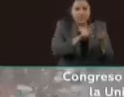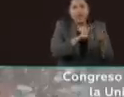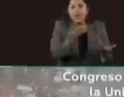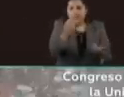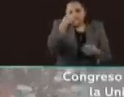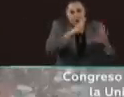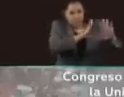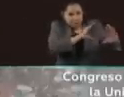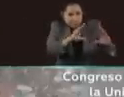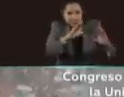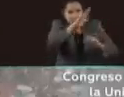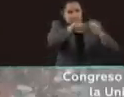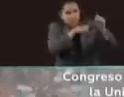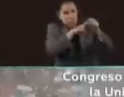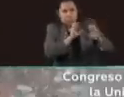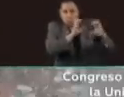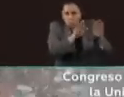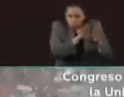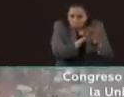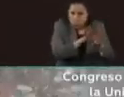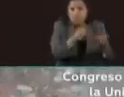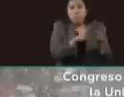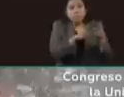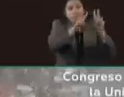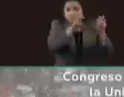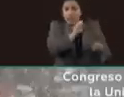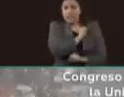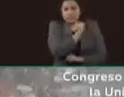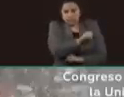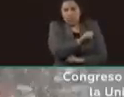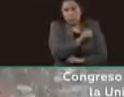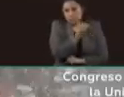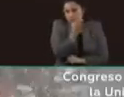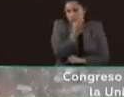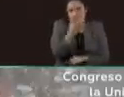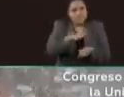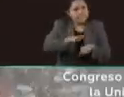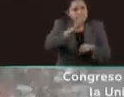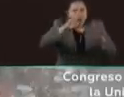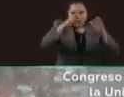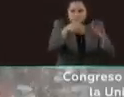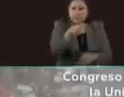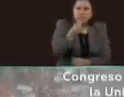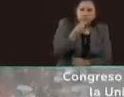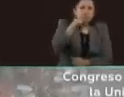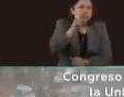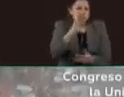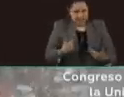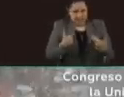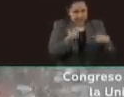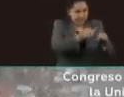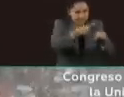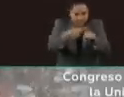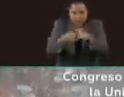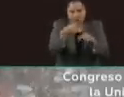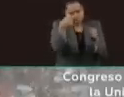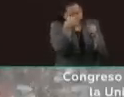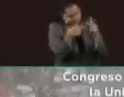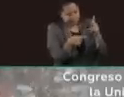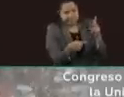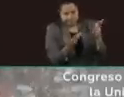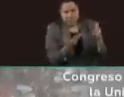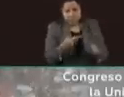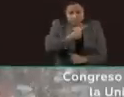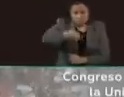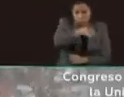el acceso a la salud, poniendo especial atención a los niños y a los niños con cáncer. La familia verde reitera el compromiso